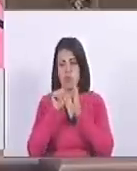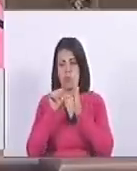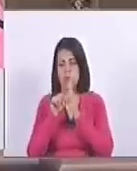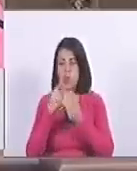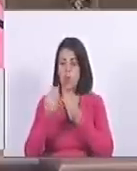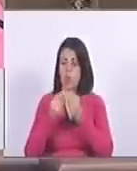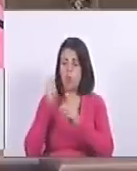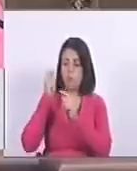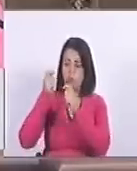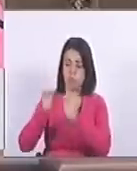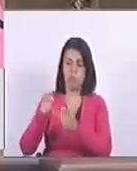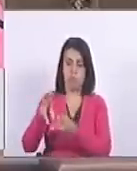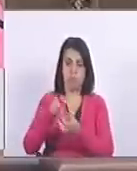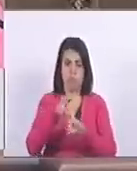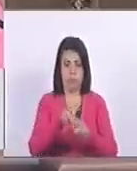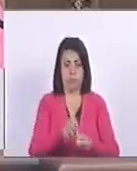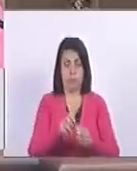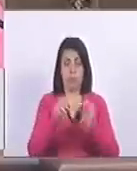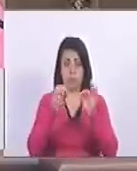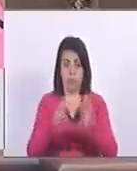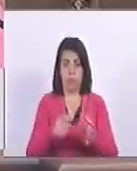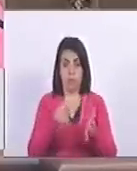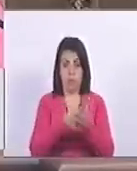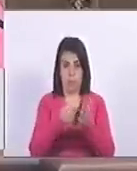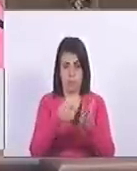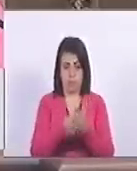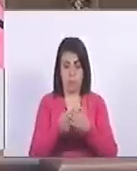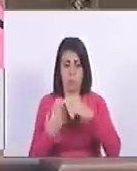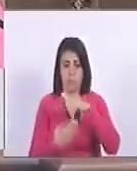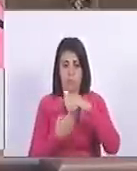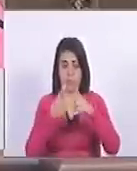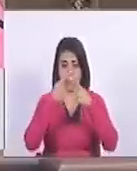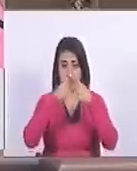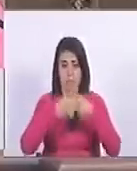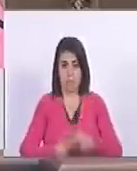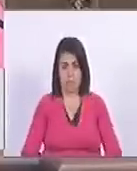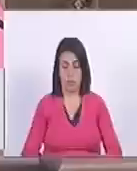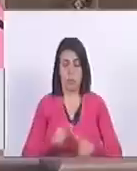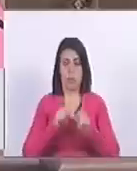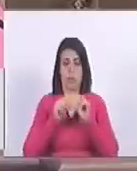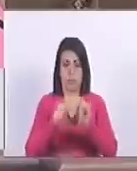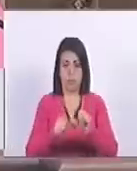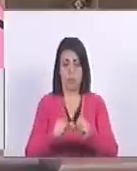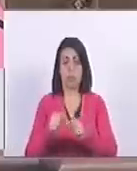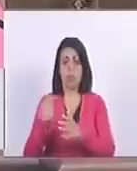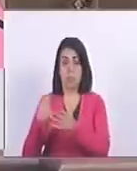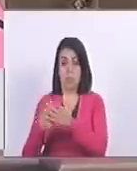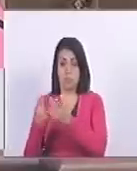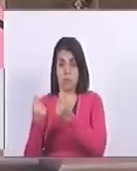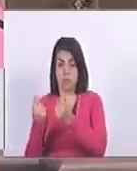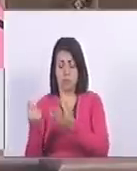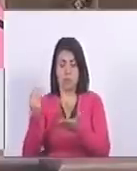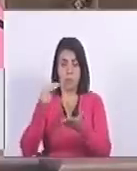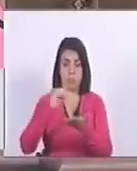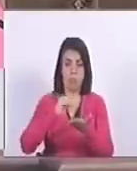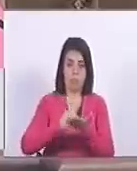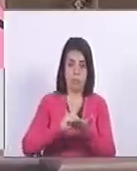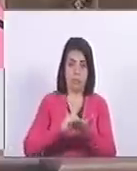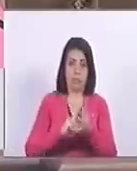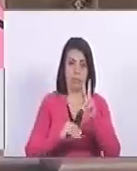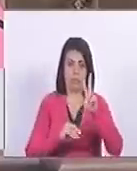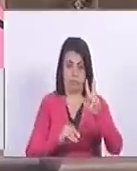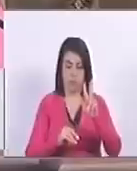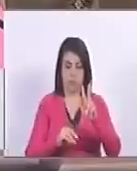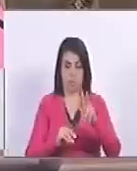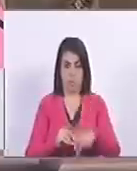imponible. 2. Fijar la alícuota, la base de cálculo e indicar los sujetos pasivos del tributo. 3.